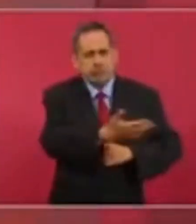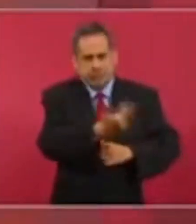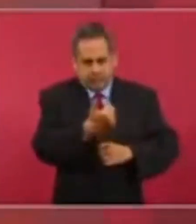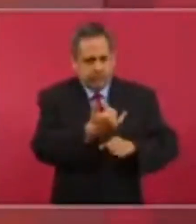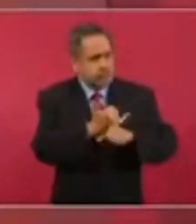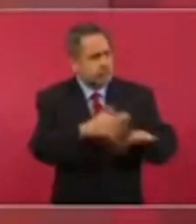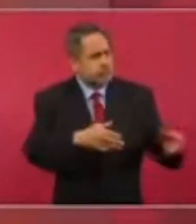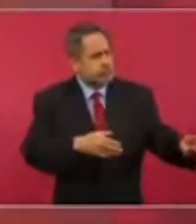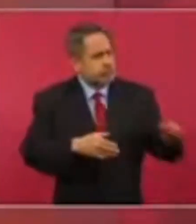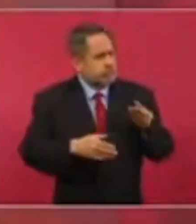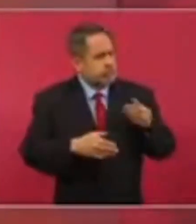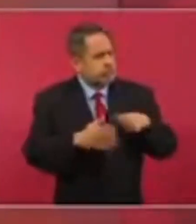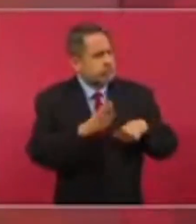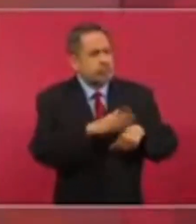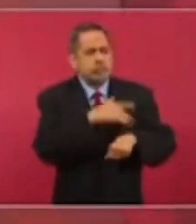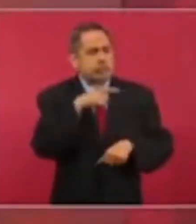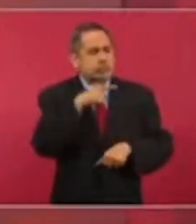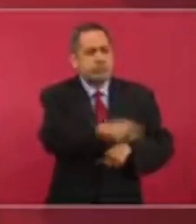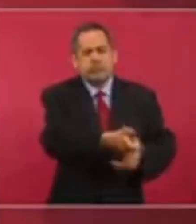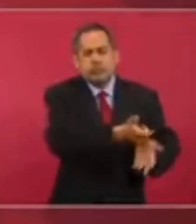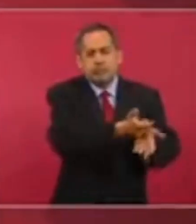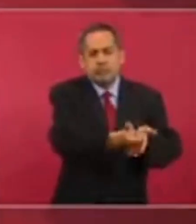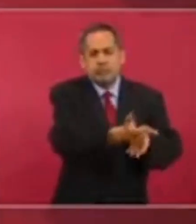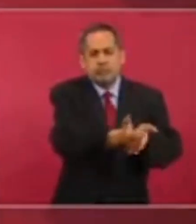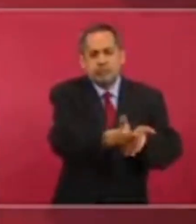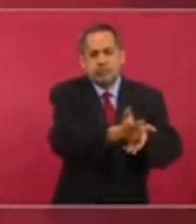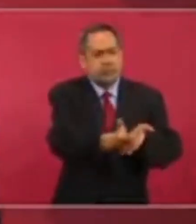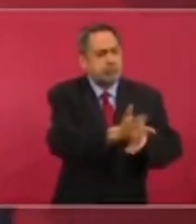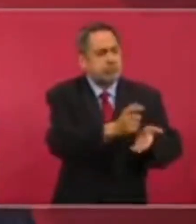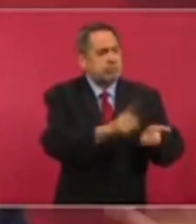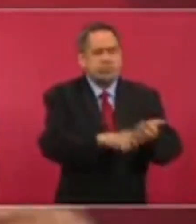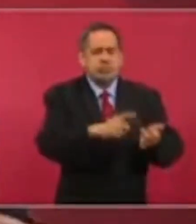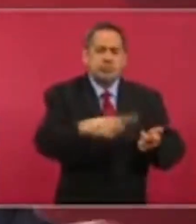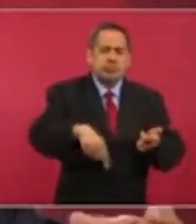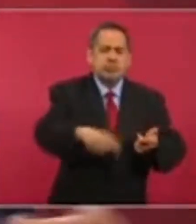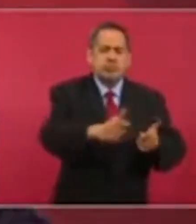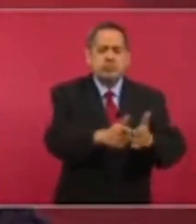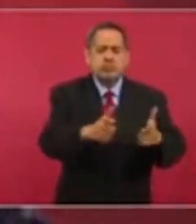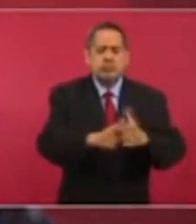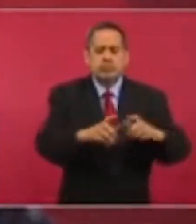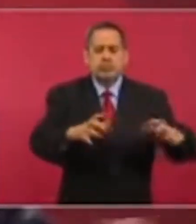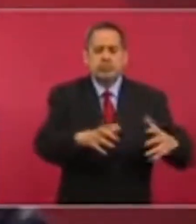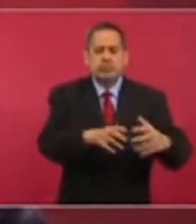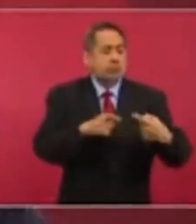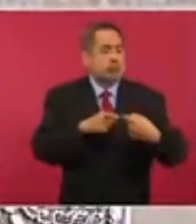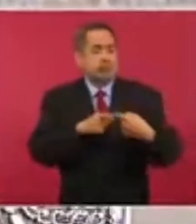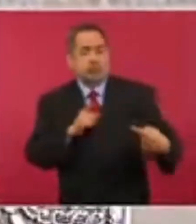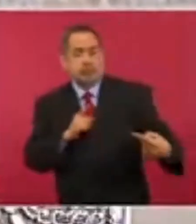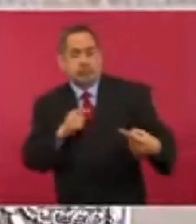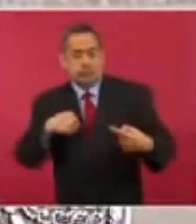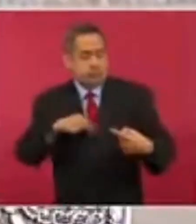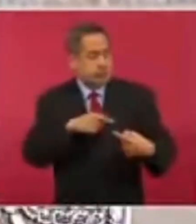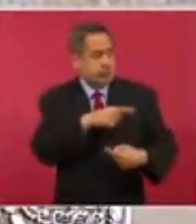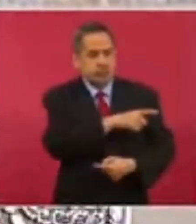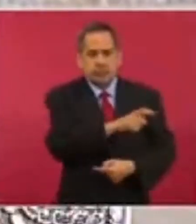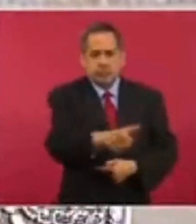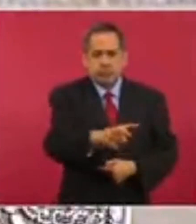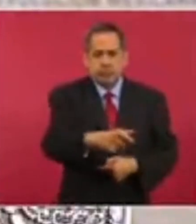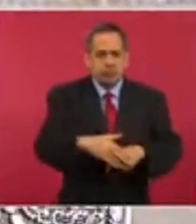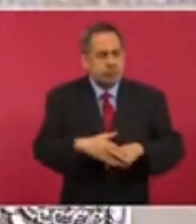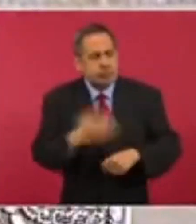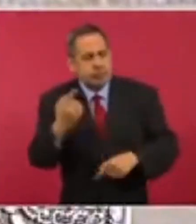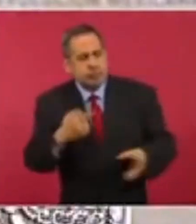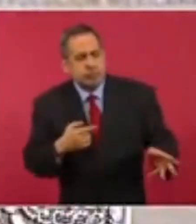en que Rafael Caro Quintero fue detenido haya sido un ataque el mandatario sostuvo que de acuerdo con el resultado de un dictamen sobre este hecho